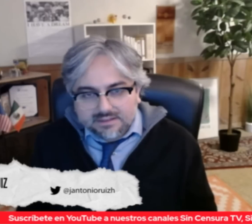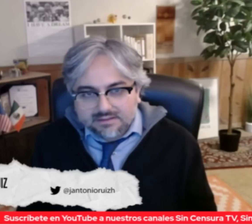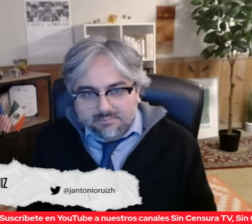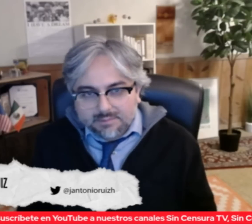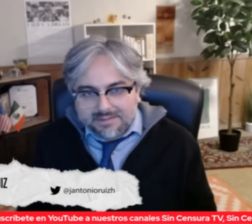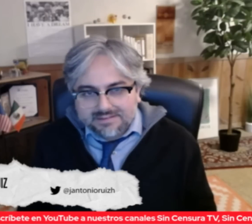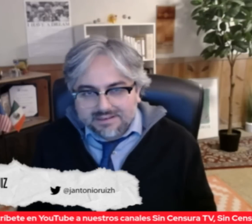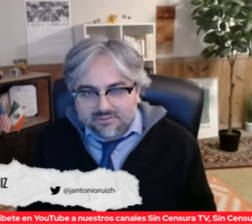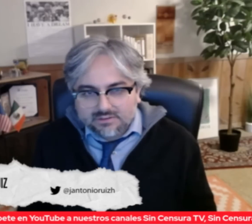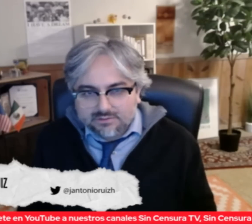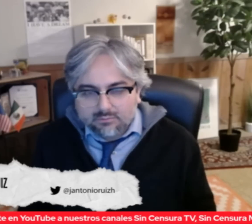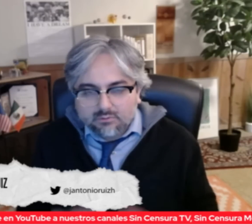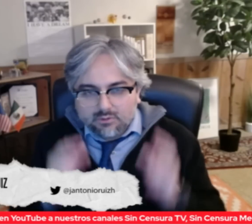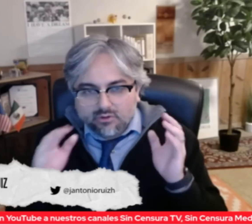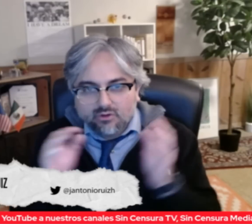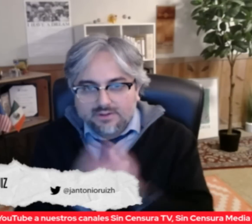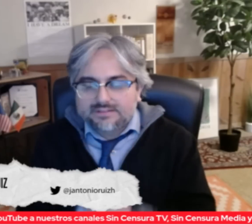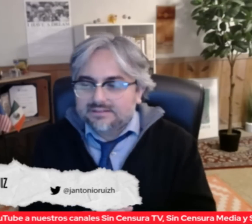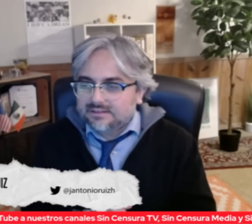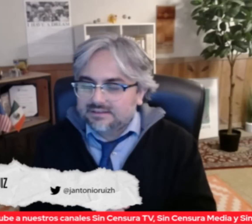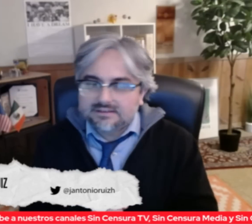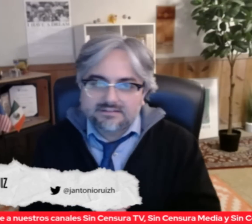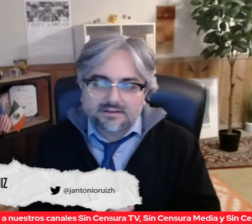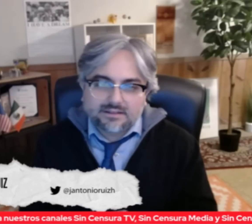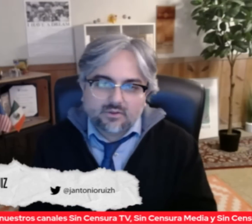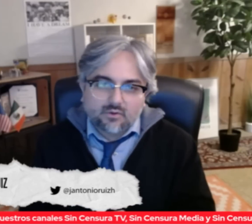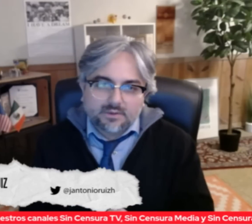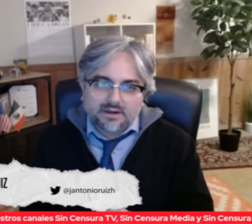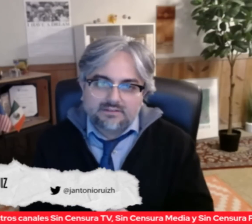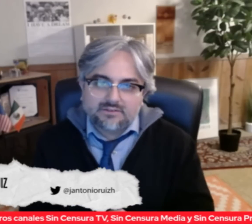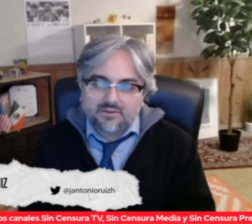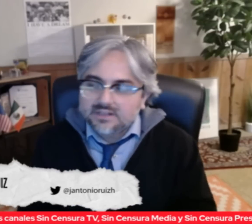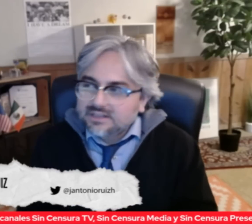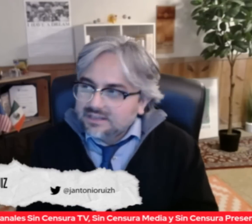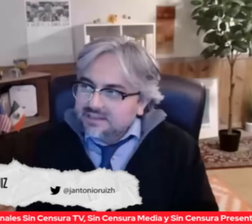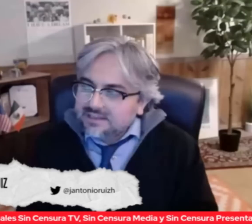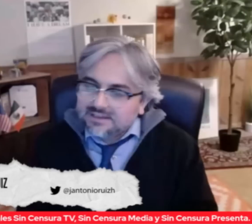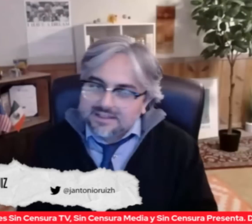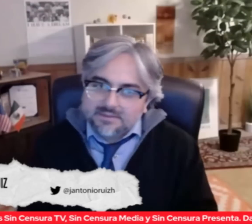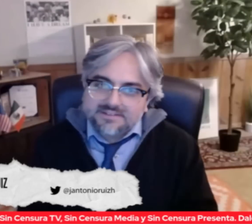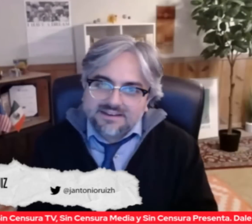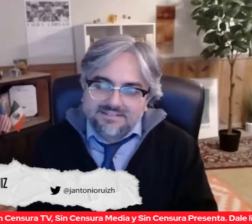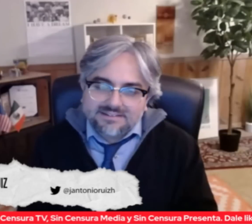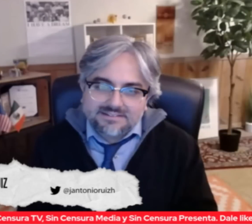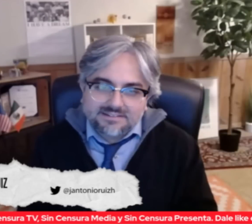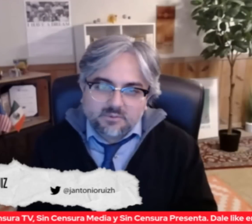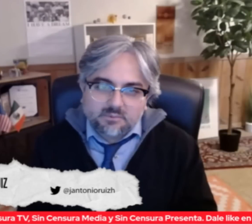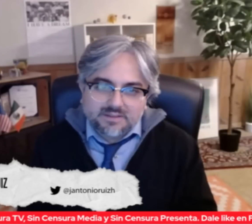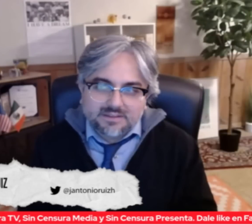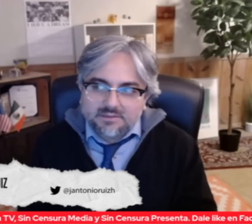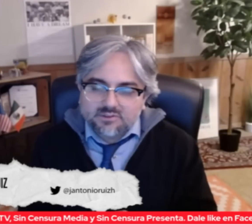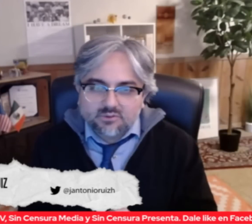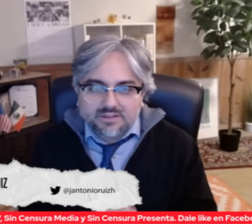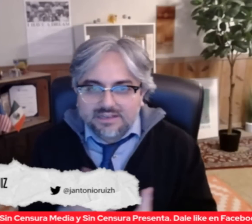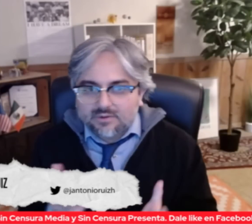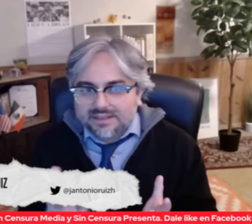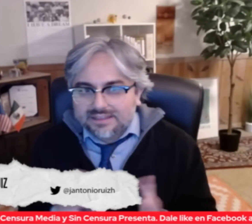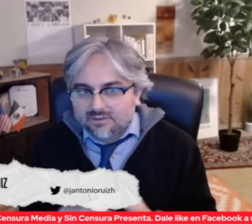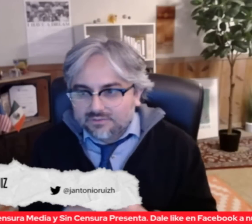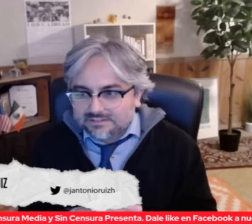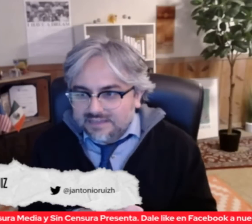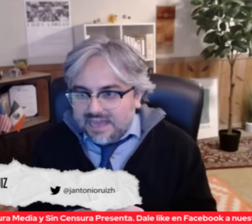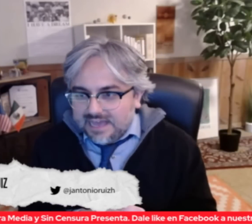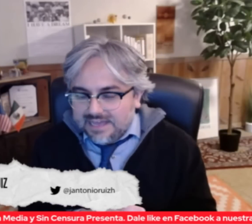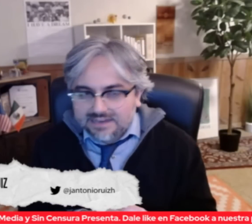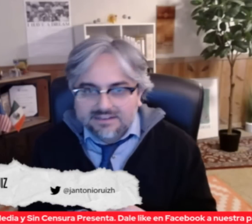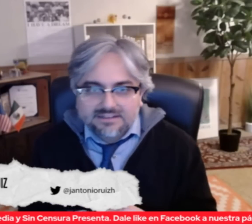y me parece que en eso ha sido muy, muy congruente el secretario de Gobernación. Cada vez que le hacen este tipo de planteamientos durante alguna